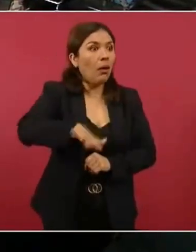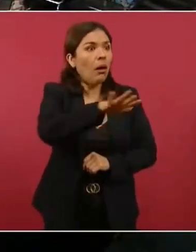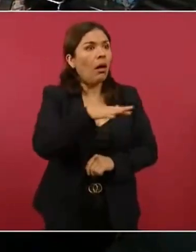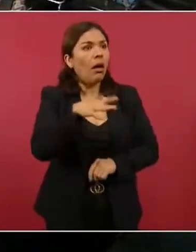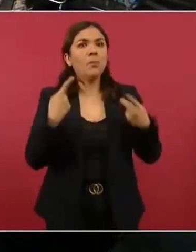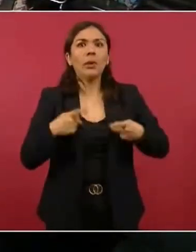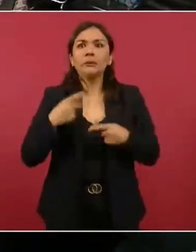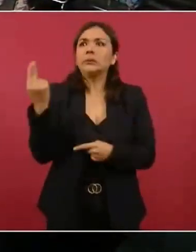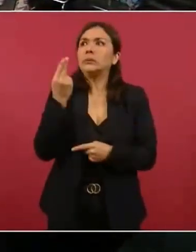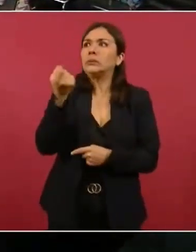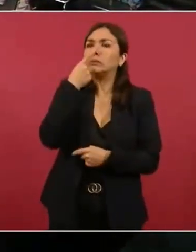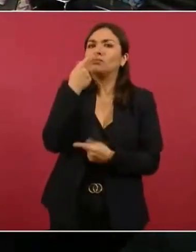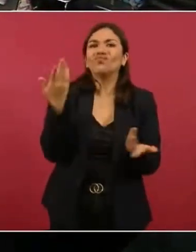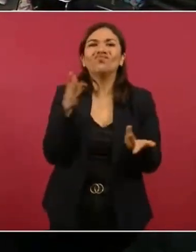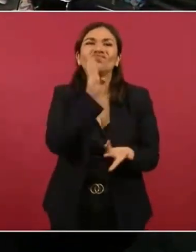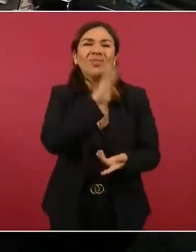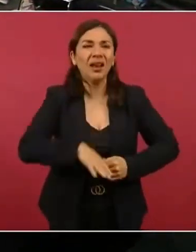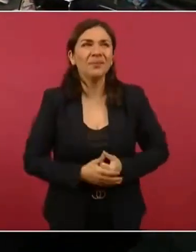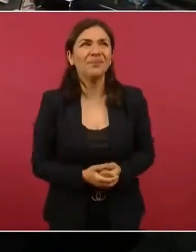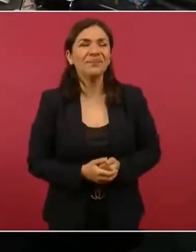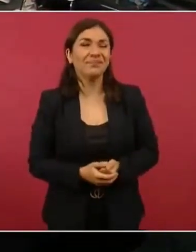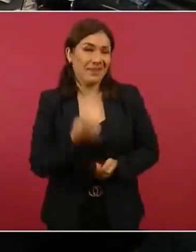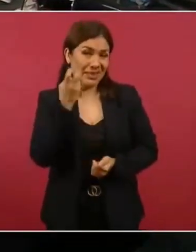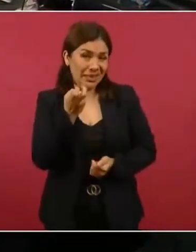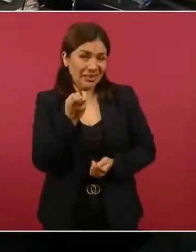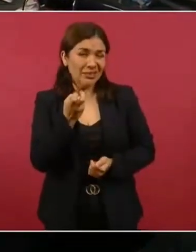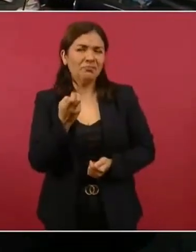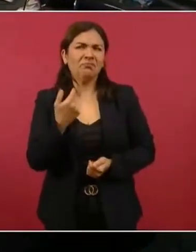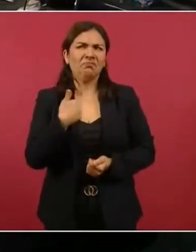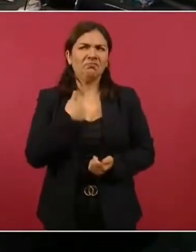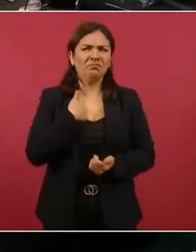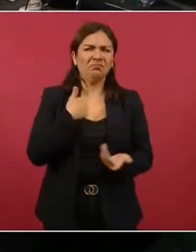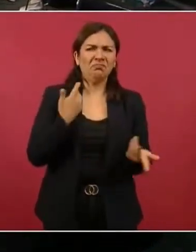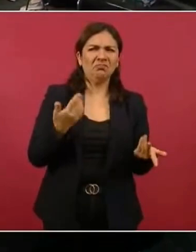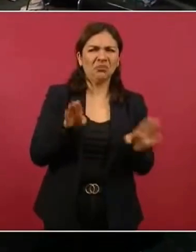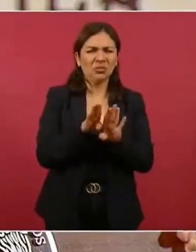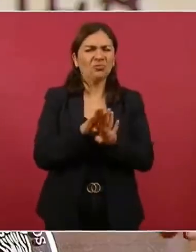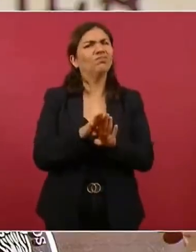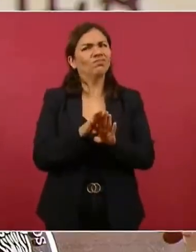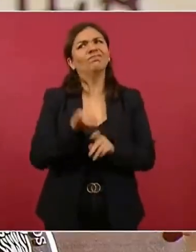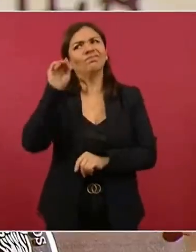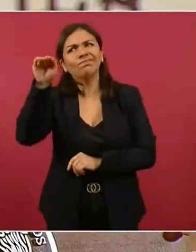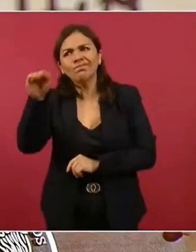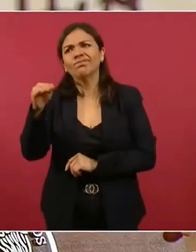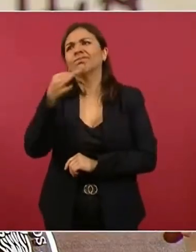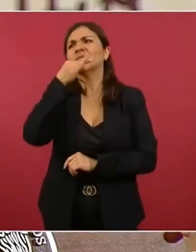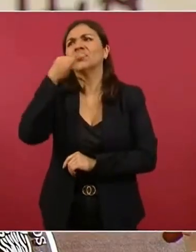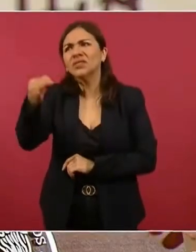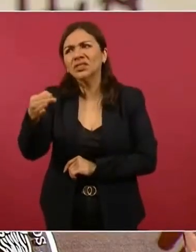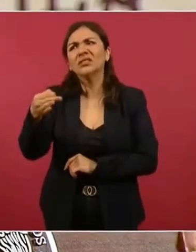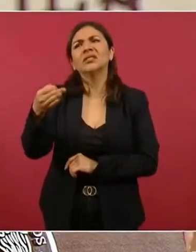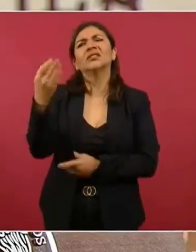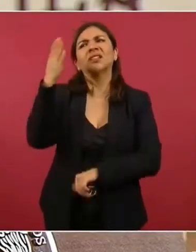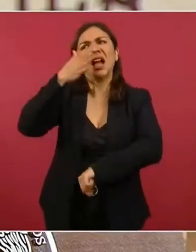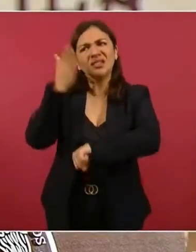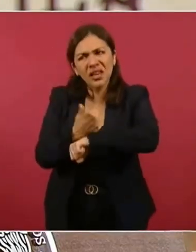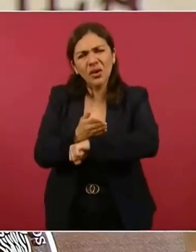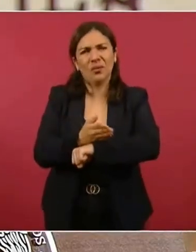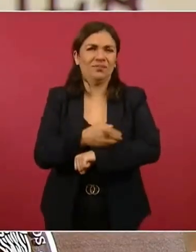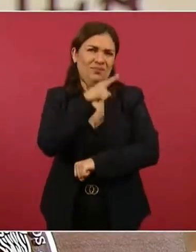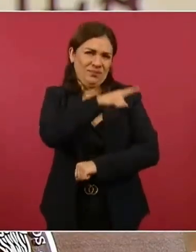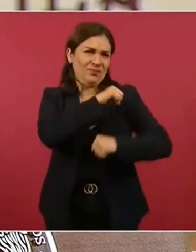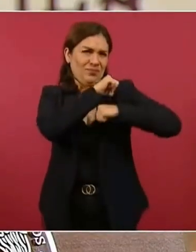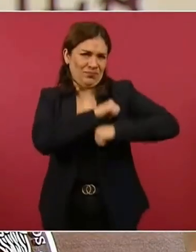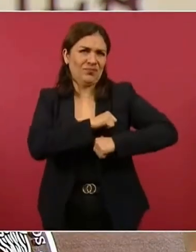salud. Esto fue motivo de una serie de observaciones y sanciones por parte de la Secretaría de la Función Pública,